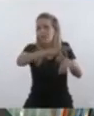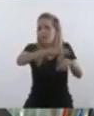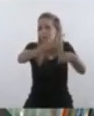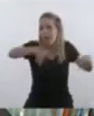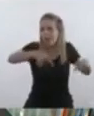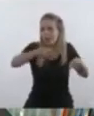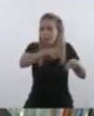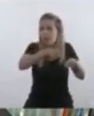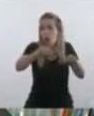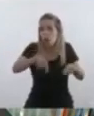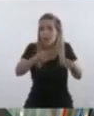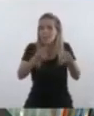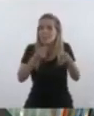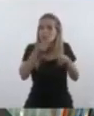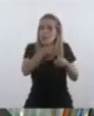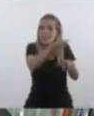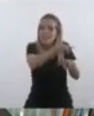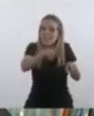atender el COVID.